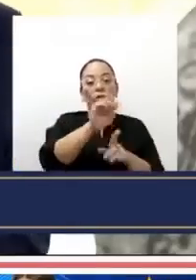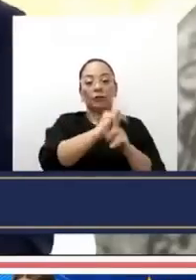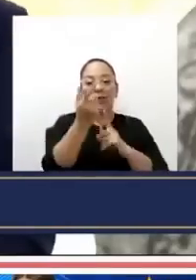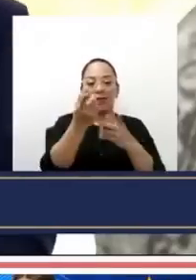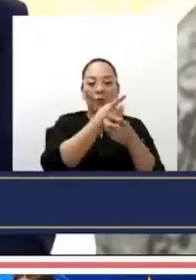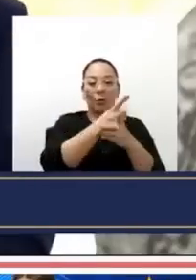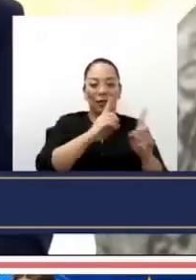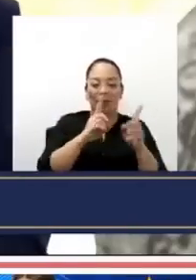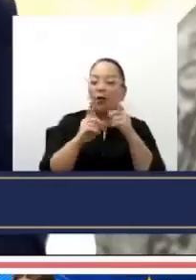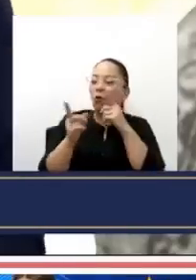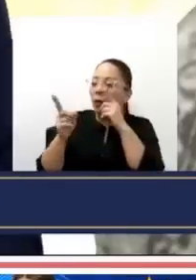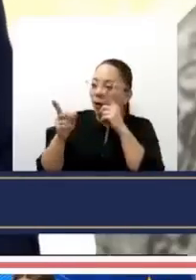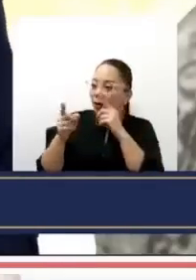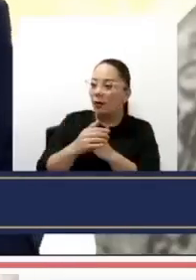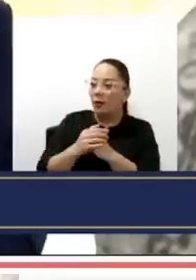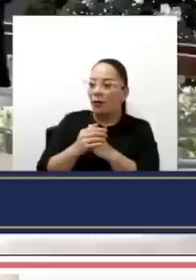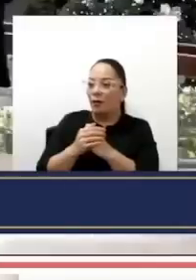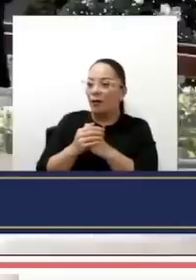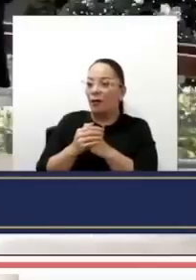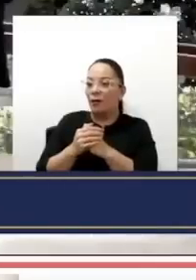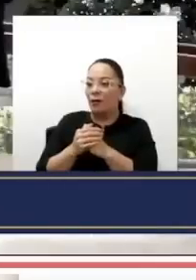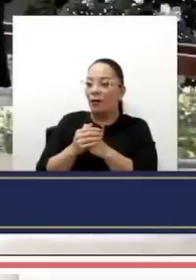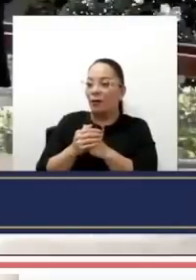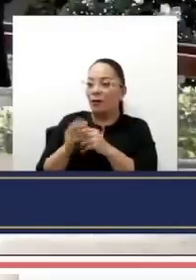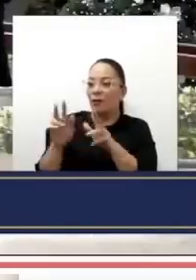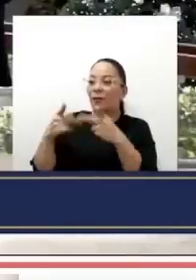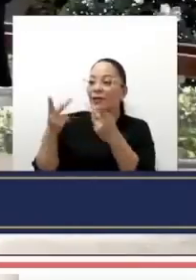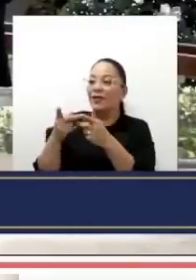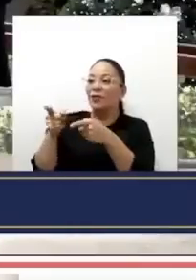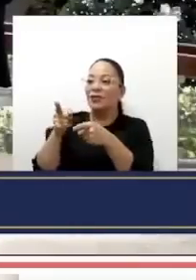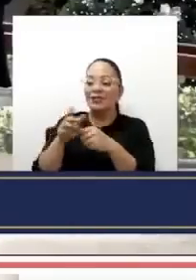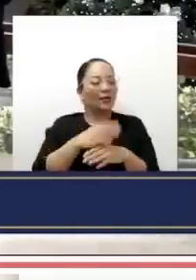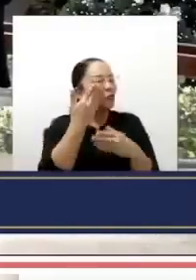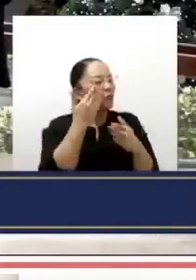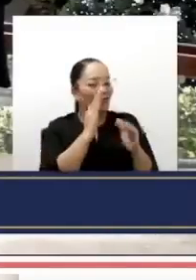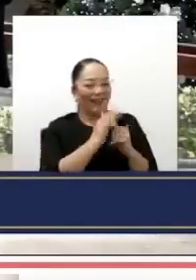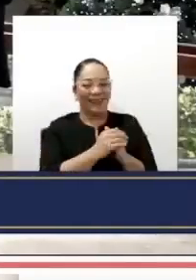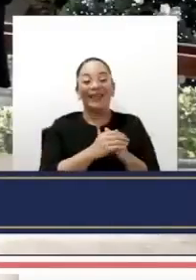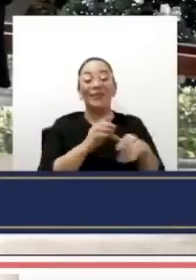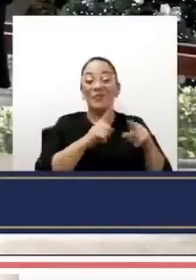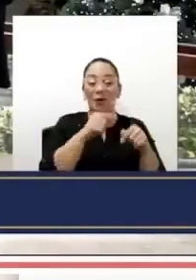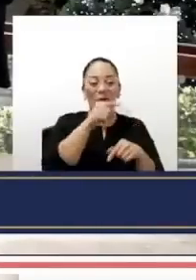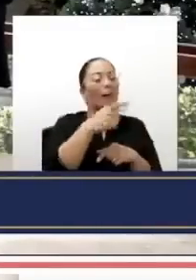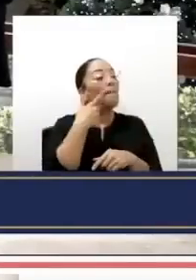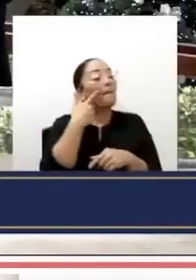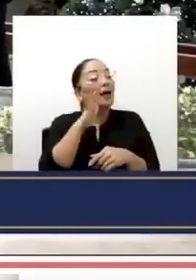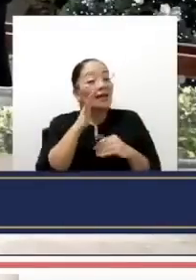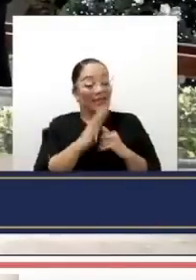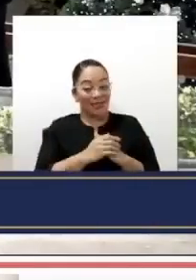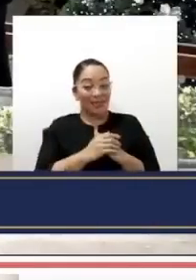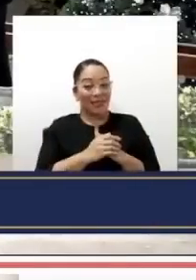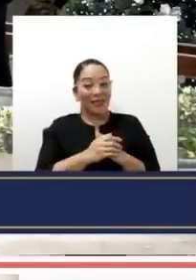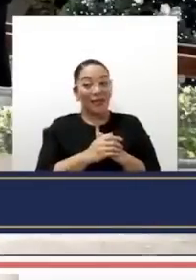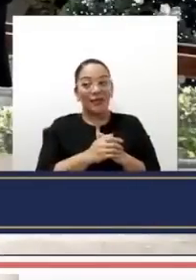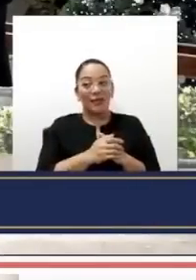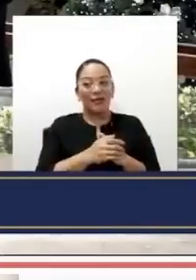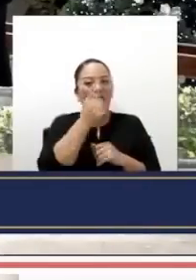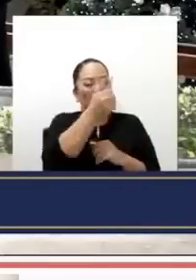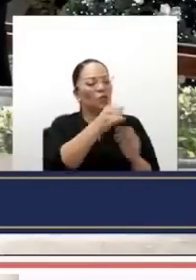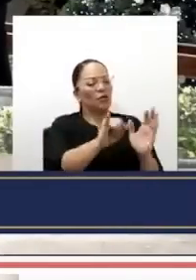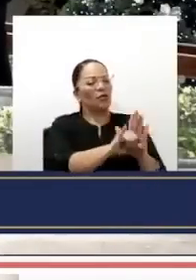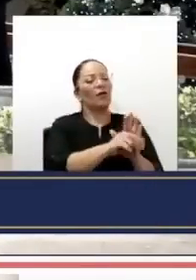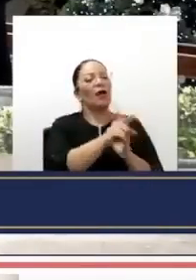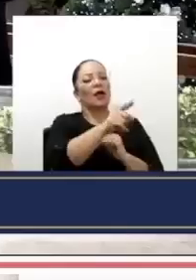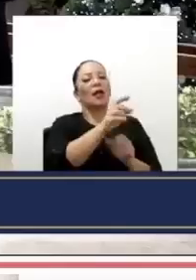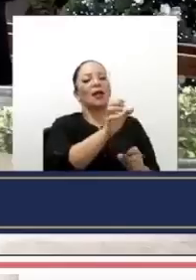Democrático. ¿Cuál partido es ese? No sé, tampoco viene al caso. Pero bueno, lo que interesa es que él pareciera que así se identifica, no